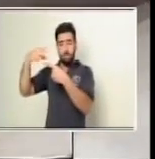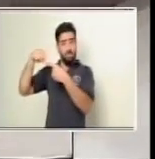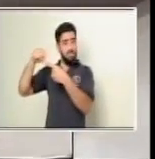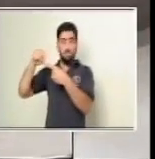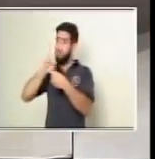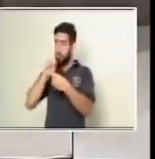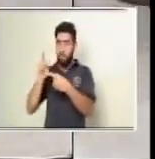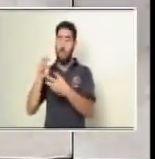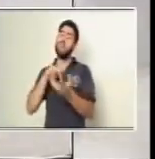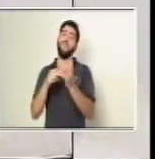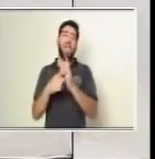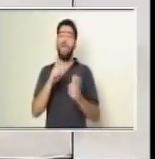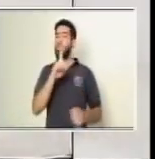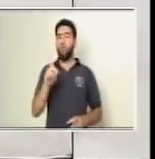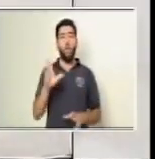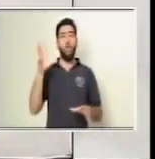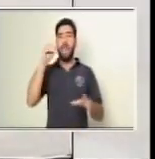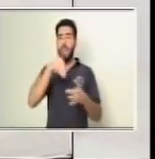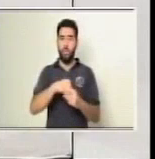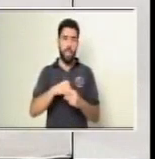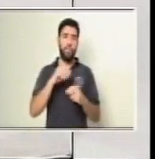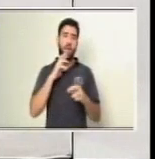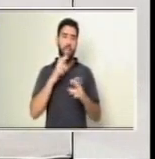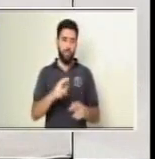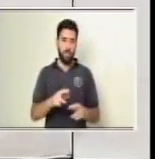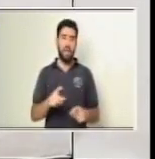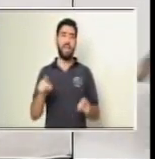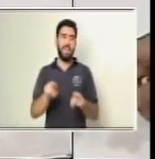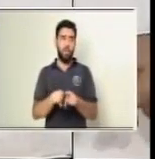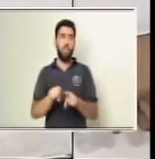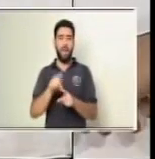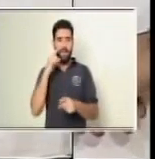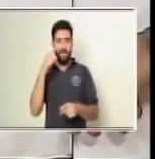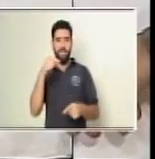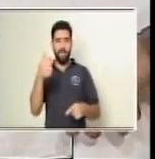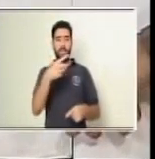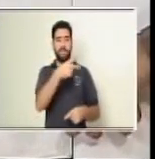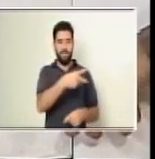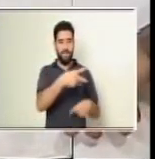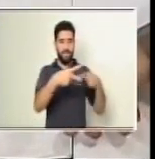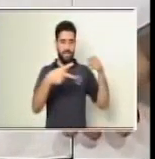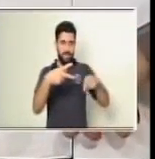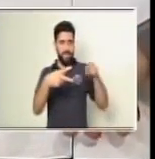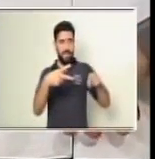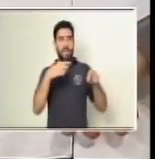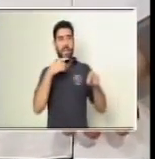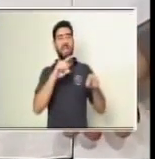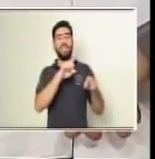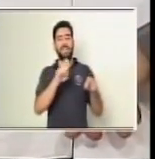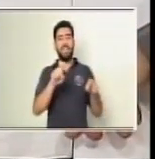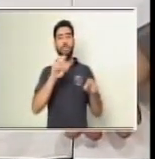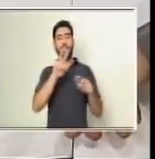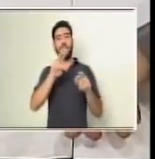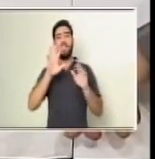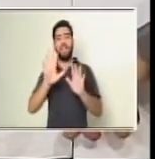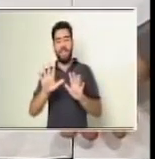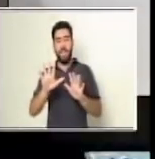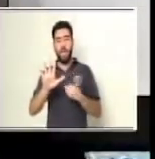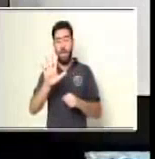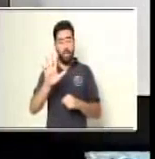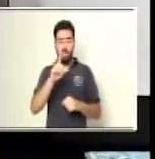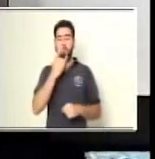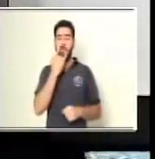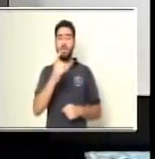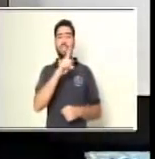igual a 1.70 metros. Entonces, sí, vamos a incluir